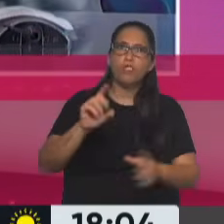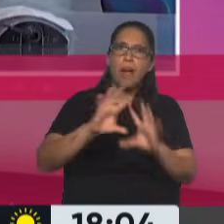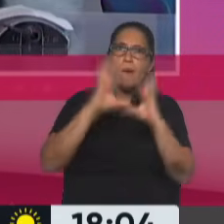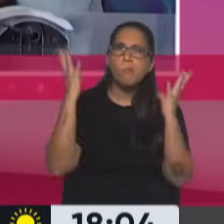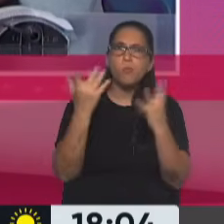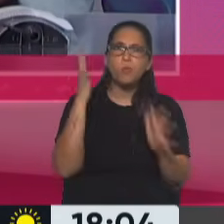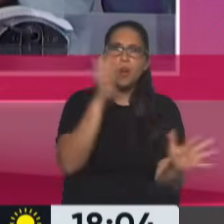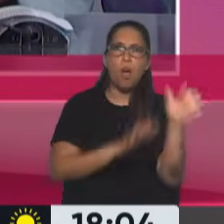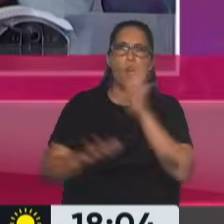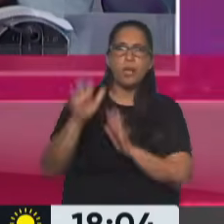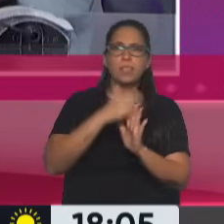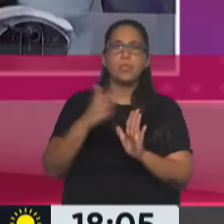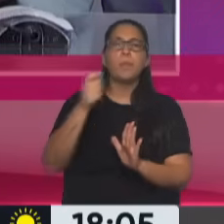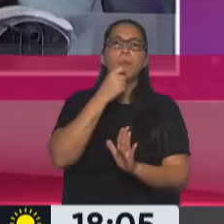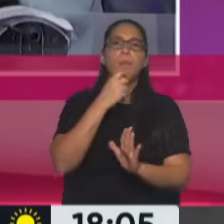internacional después de la Segunda